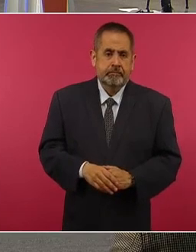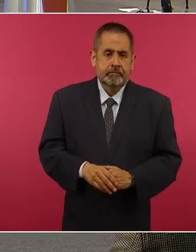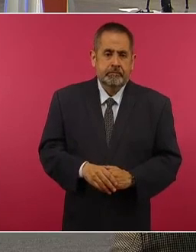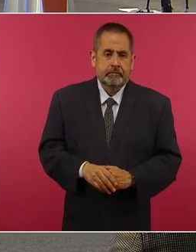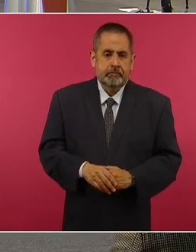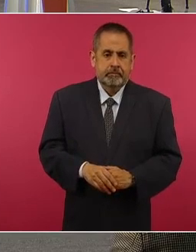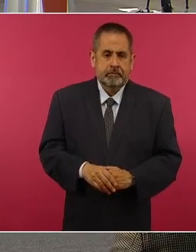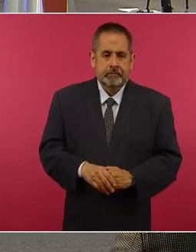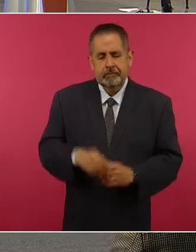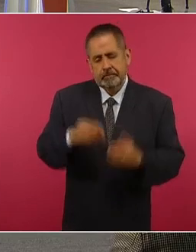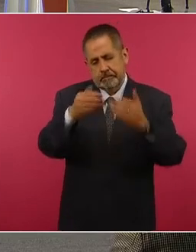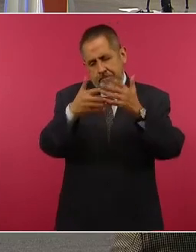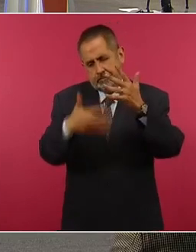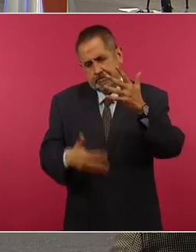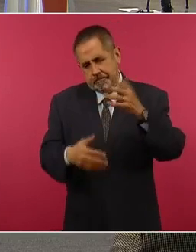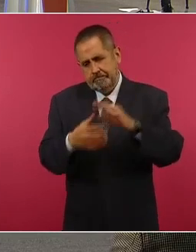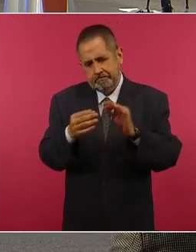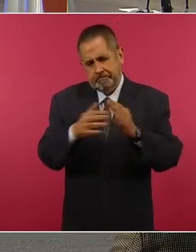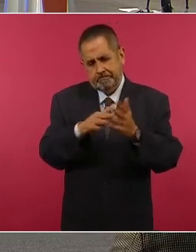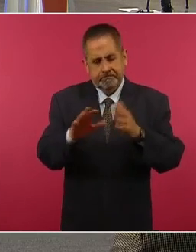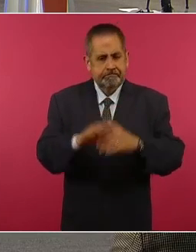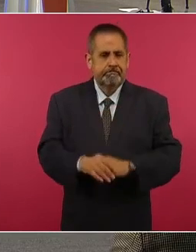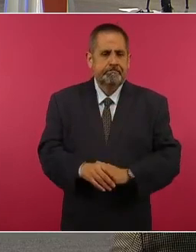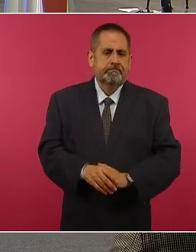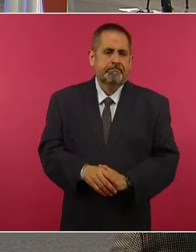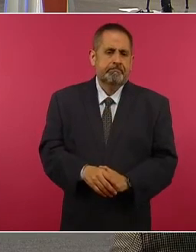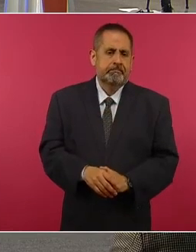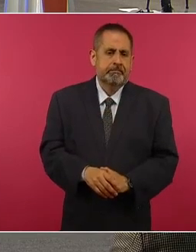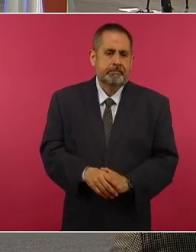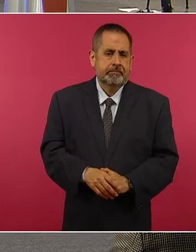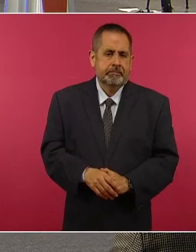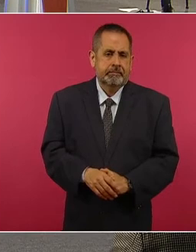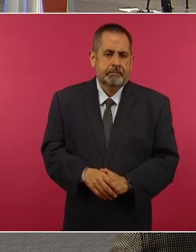Pero ya esa es toda la nota.